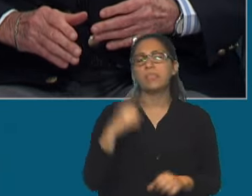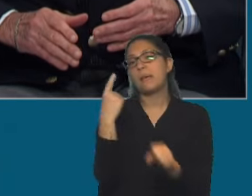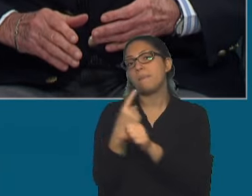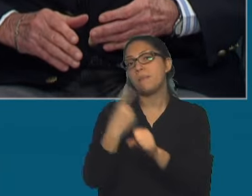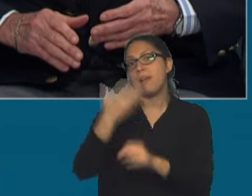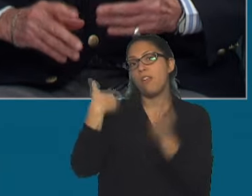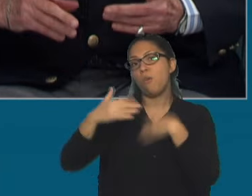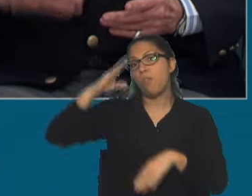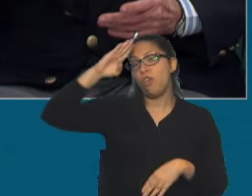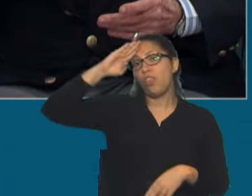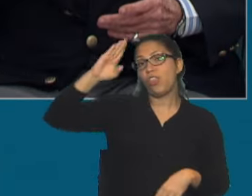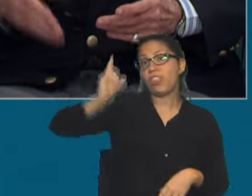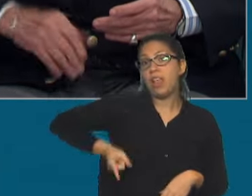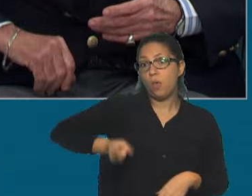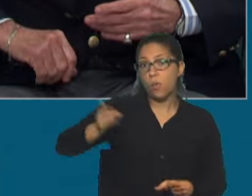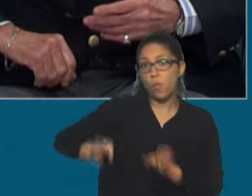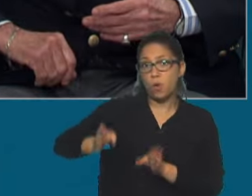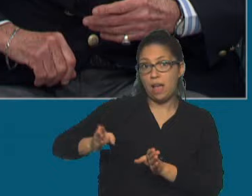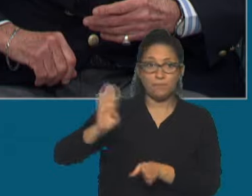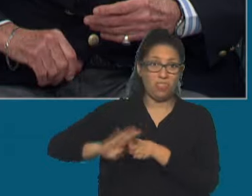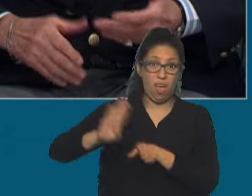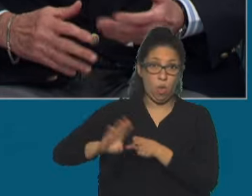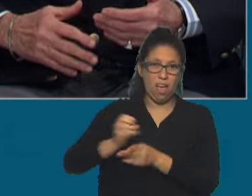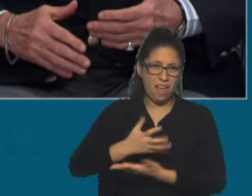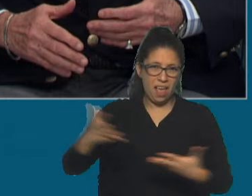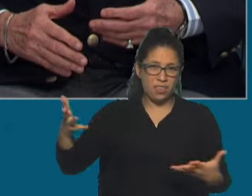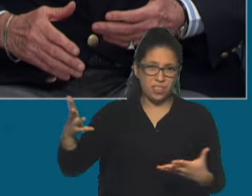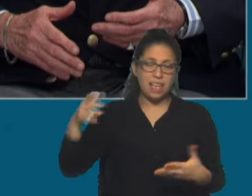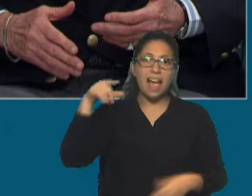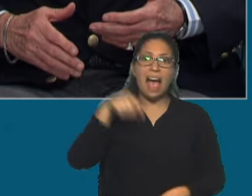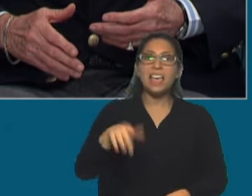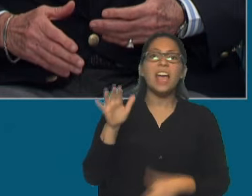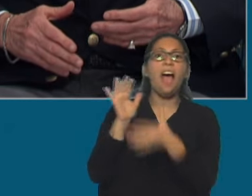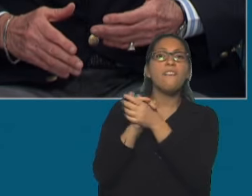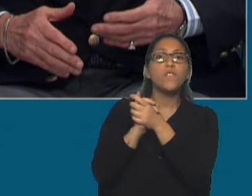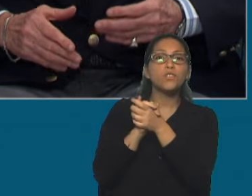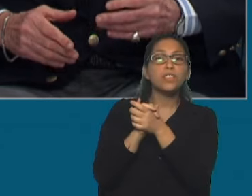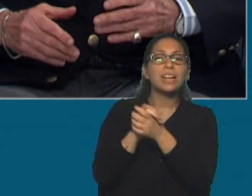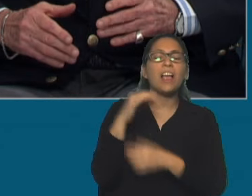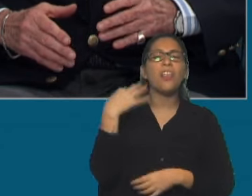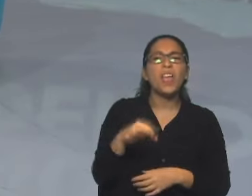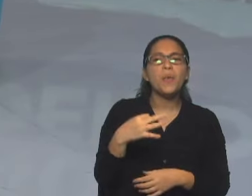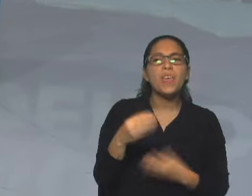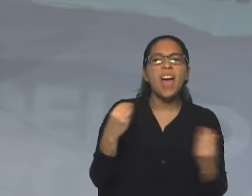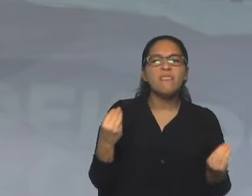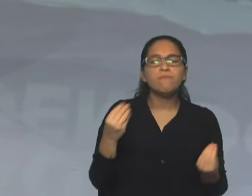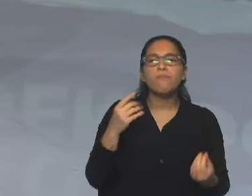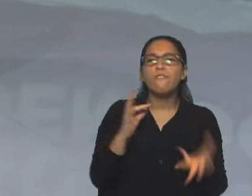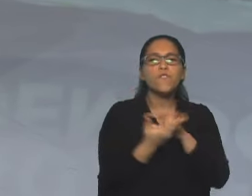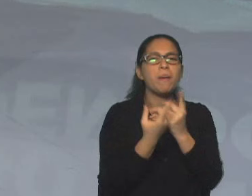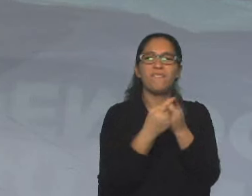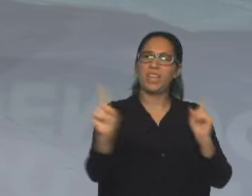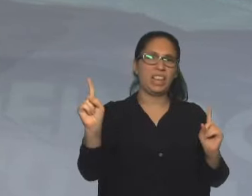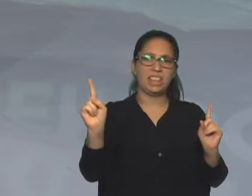fue la dictadura con esa deuda que acabamos de ver, lo que tenía que haber hecho Alfonsín es enfrentarla de otra manera, pero